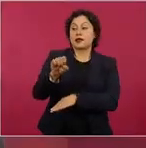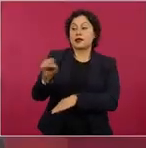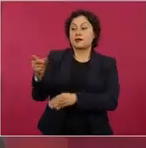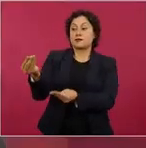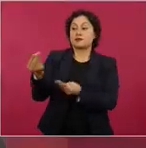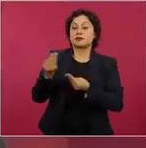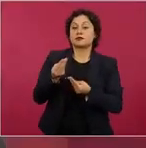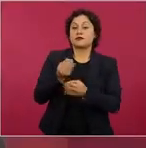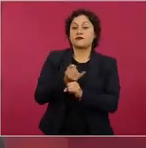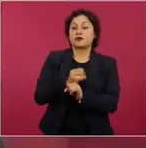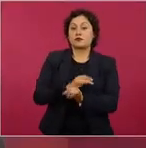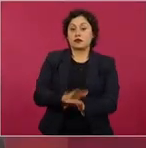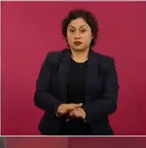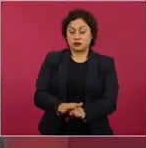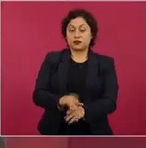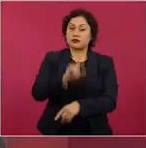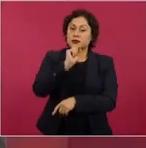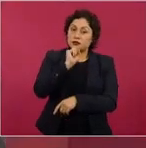inversión extranjera.